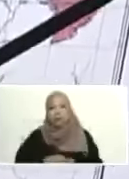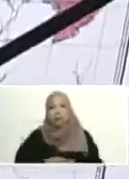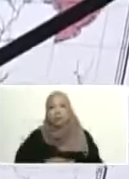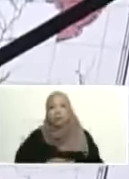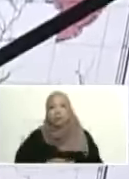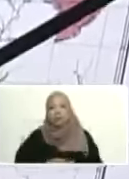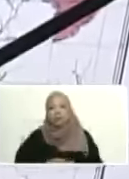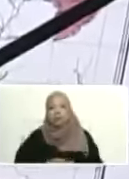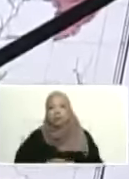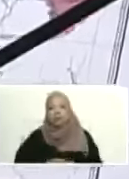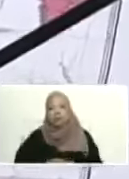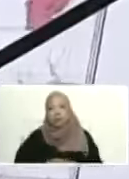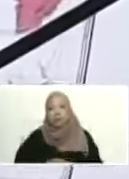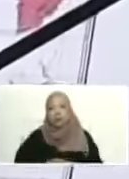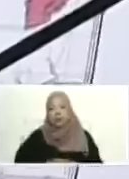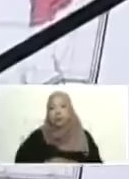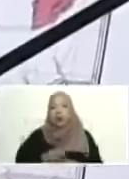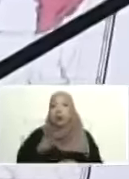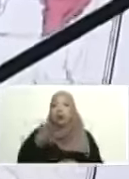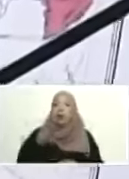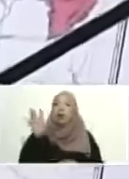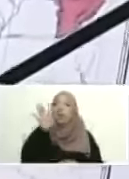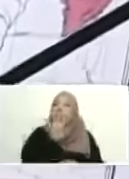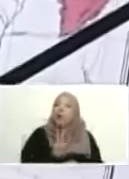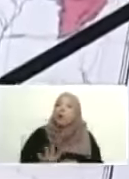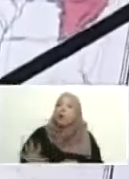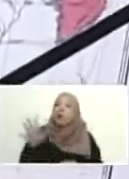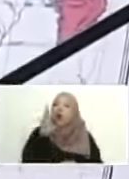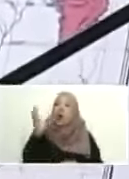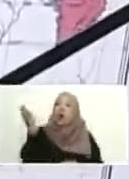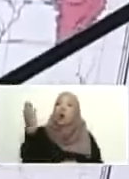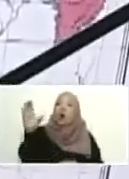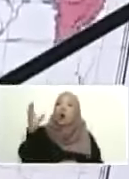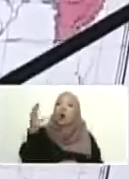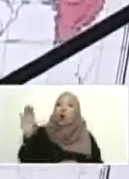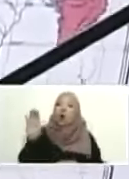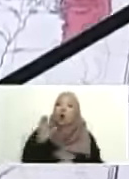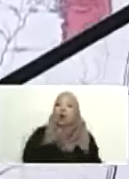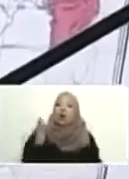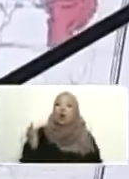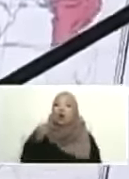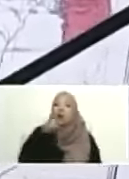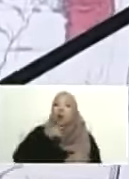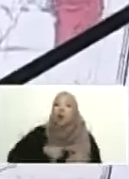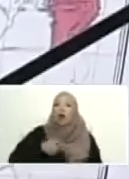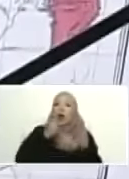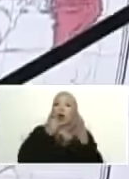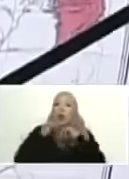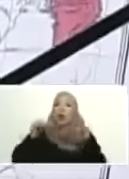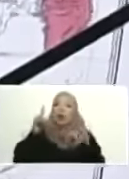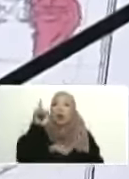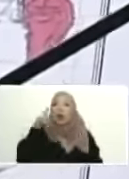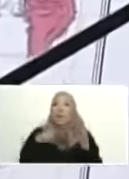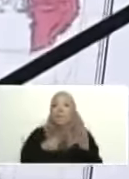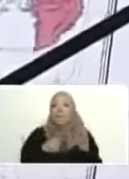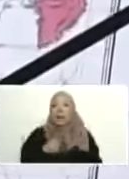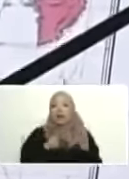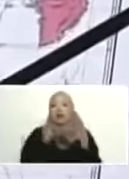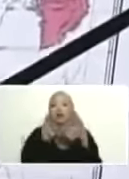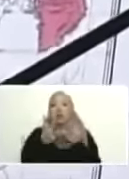En el caso del mapa de la Gran Colombia, ya República Libre en